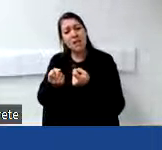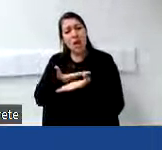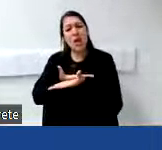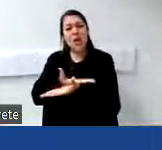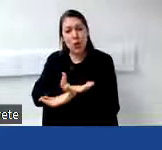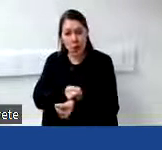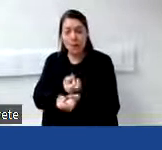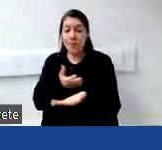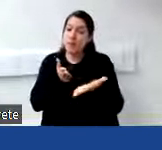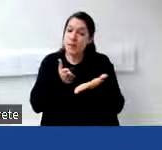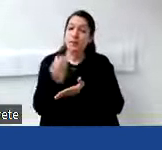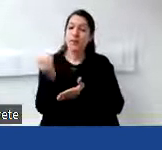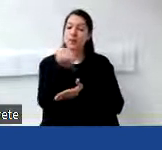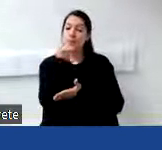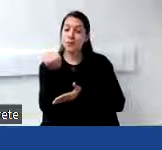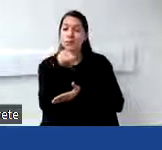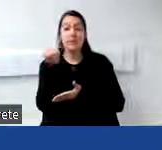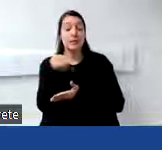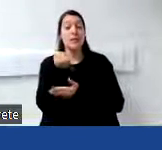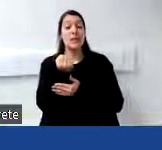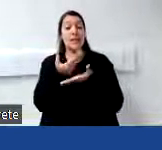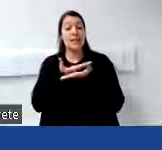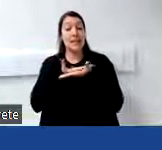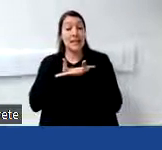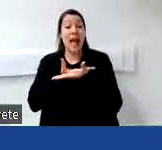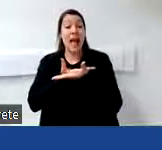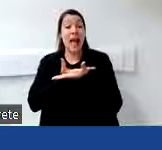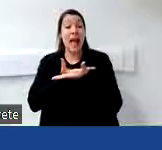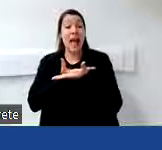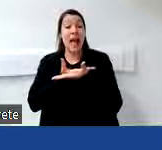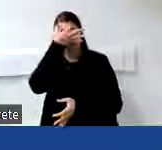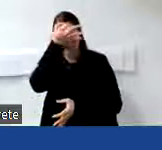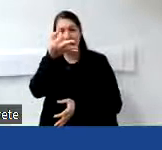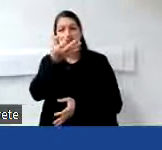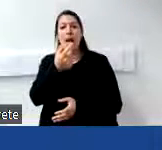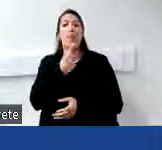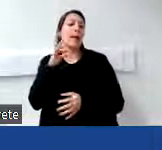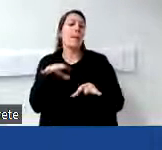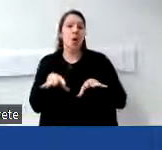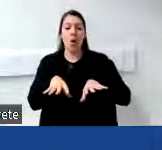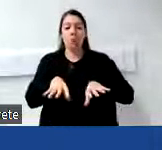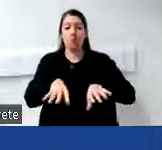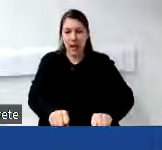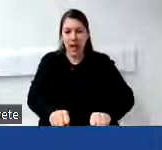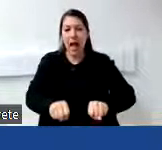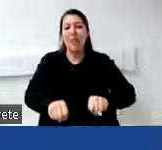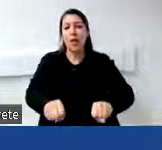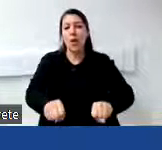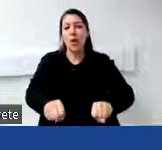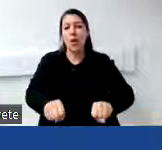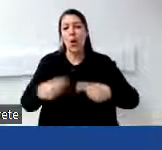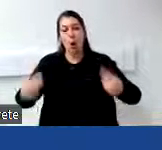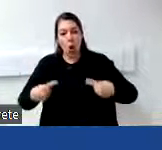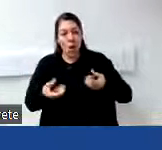Siempre tenemos que tener presente que las ayudas técnicas que utilizan las personas con discapacidad son parte de su espacio, forma parte de su